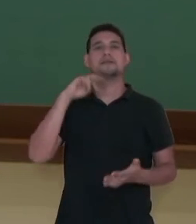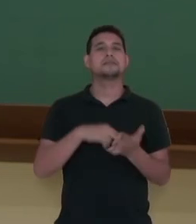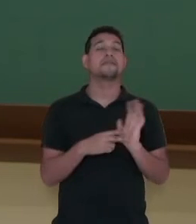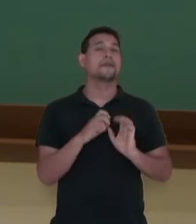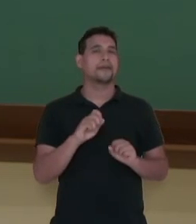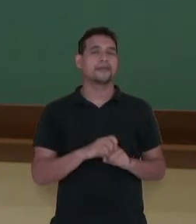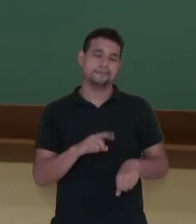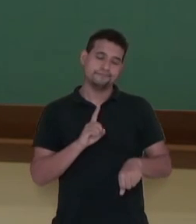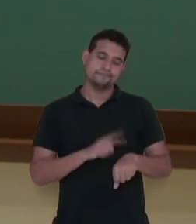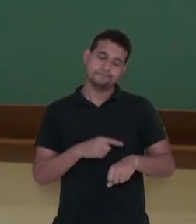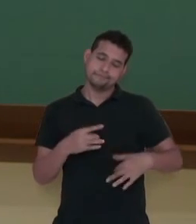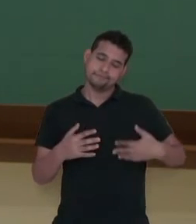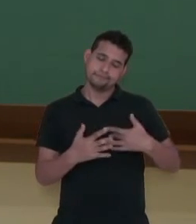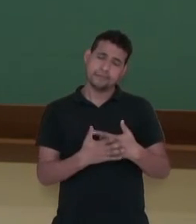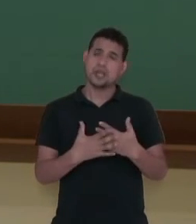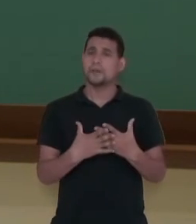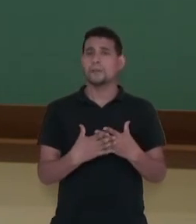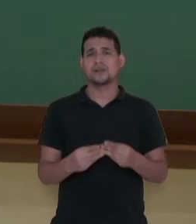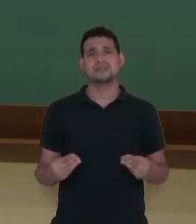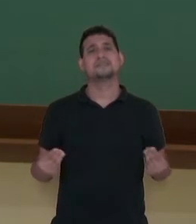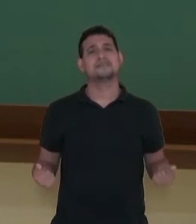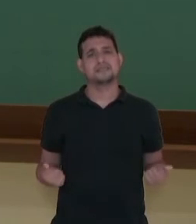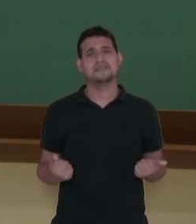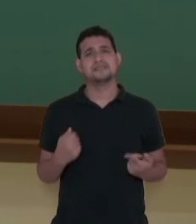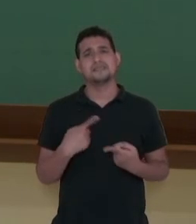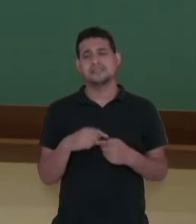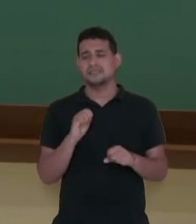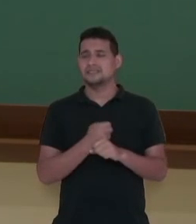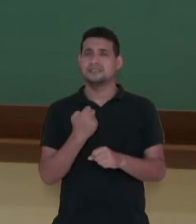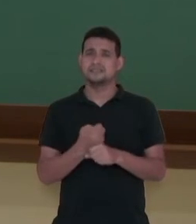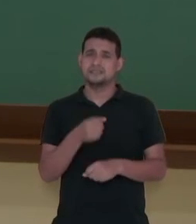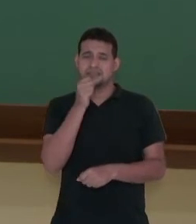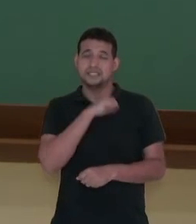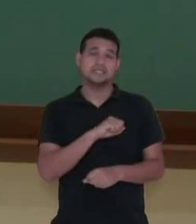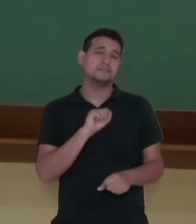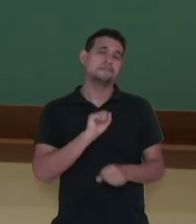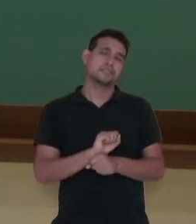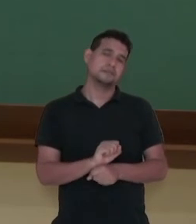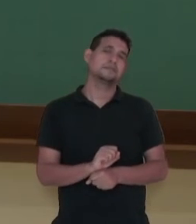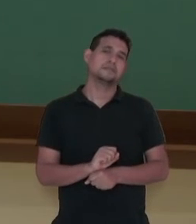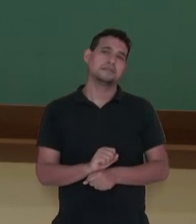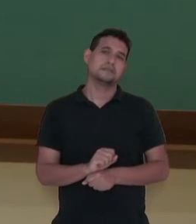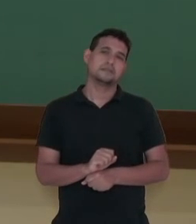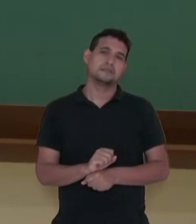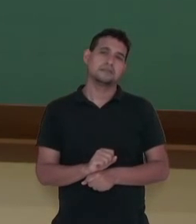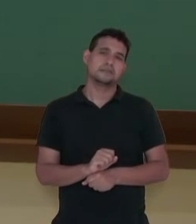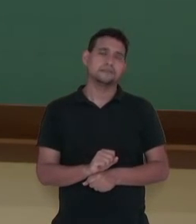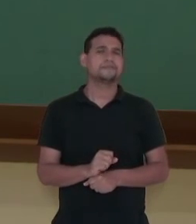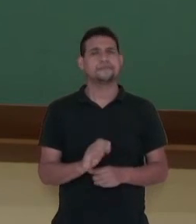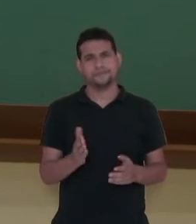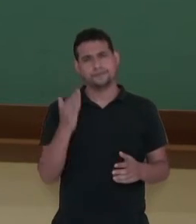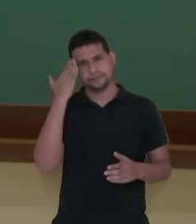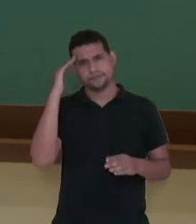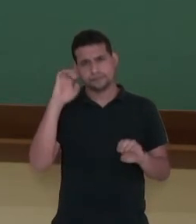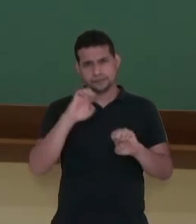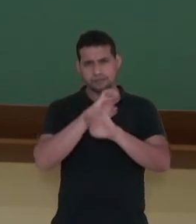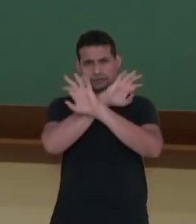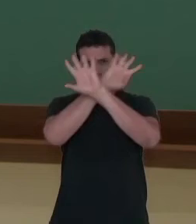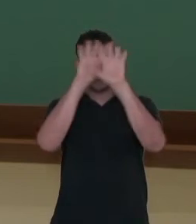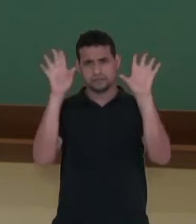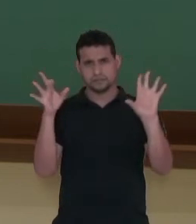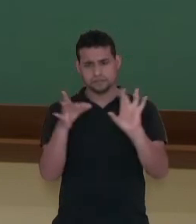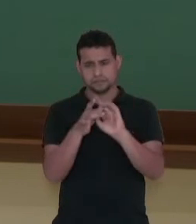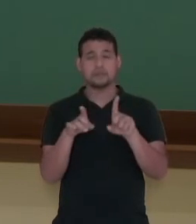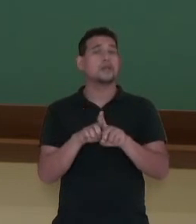del tiempo que se pasó, del tiempo que llevó esperando. Comprendiendo, chicos, toda